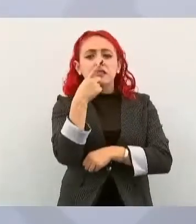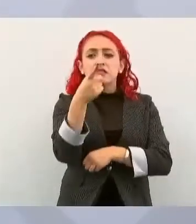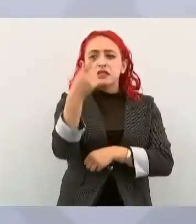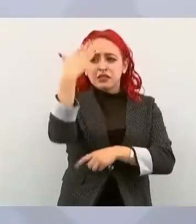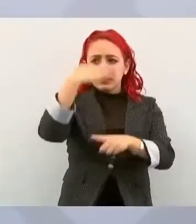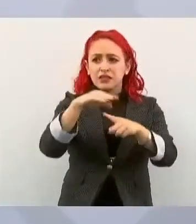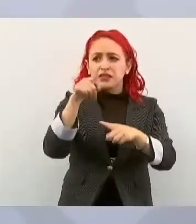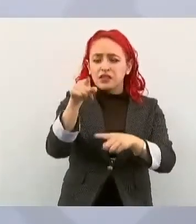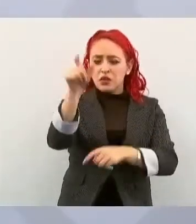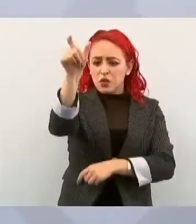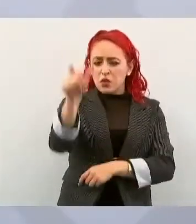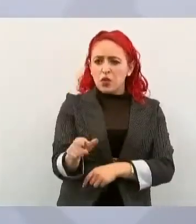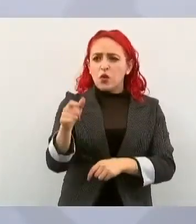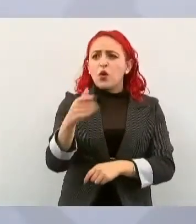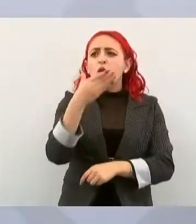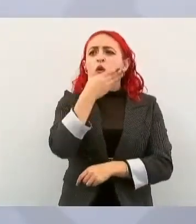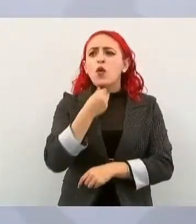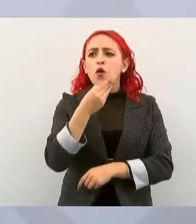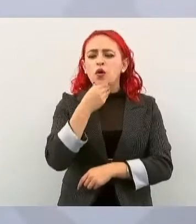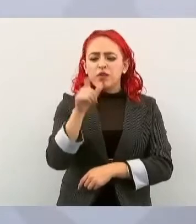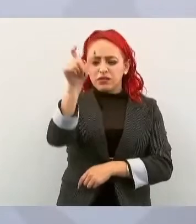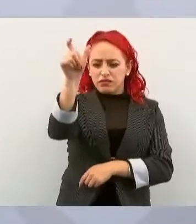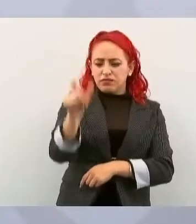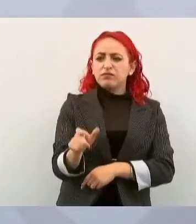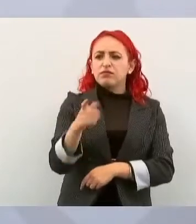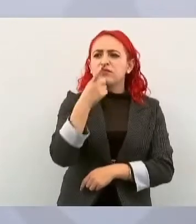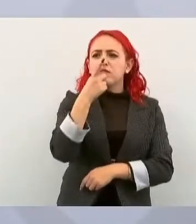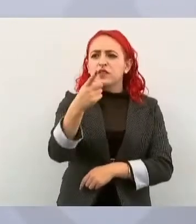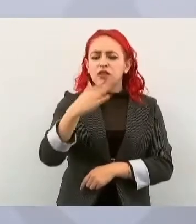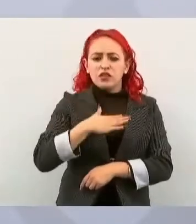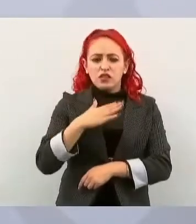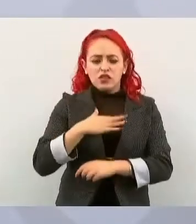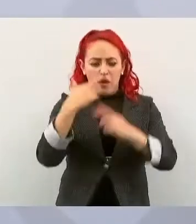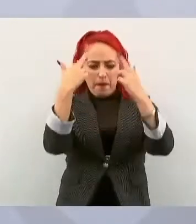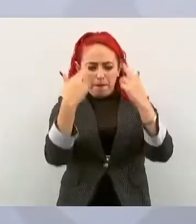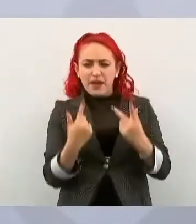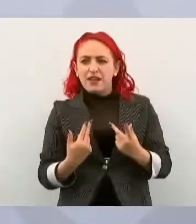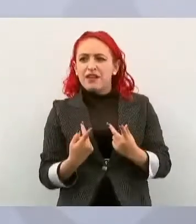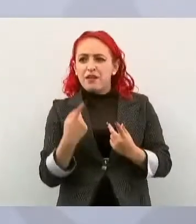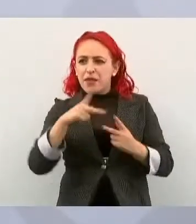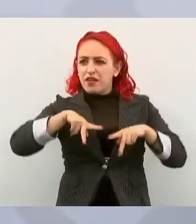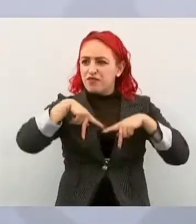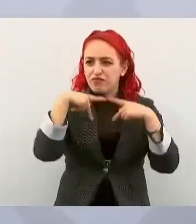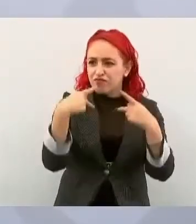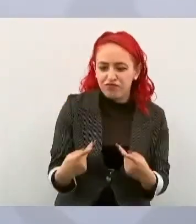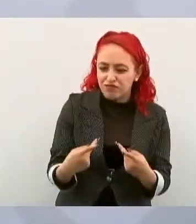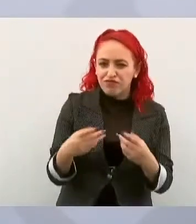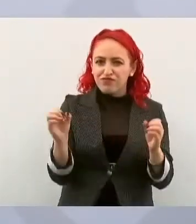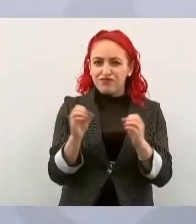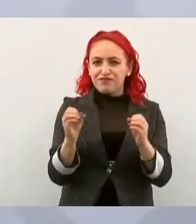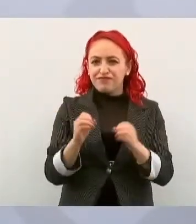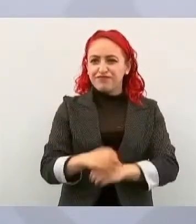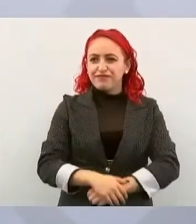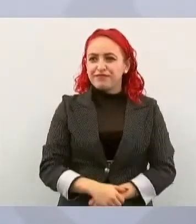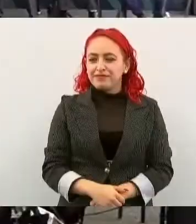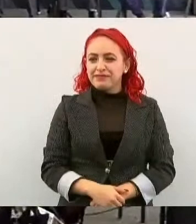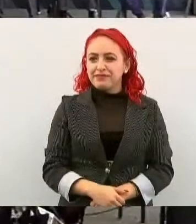Melchor Ocampo? Era un hombre de principios. Decía, me quiebro, pero no me doblo.